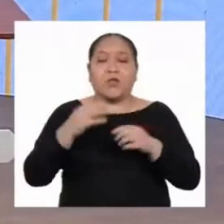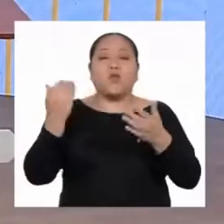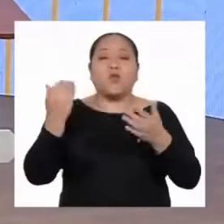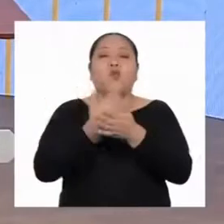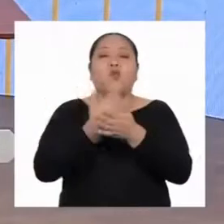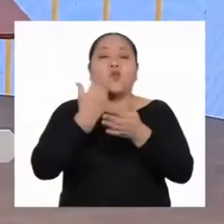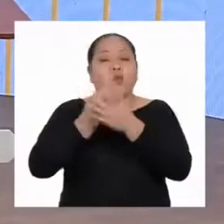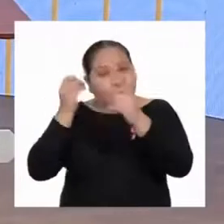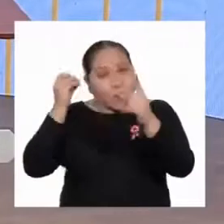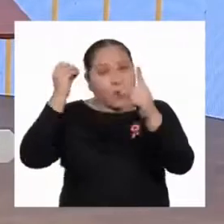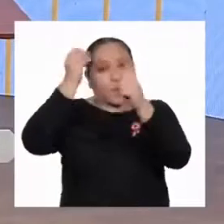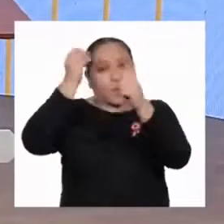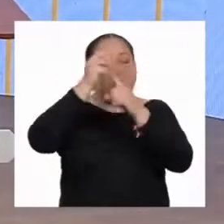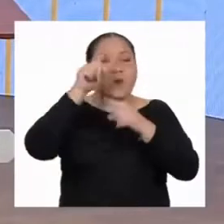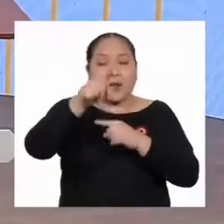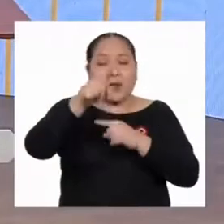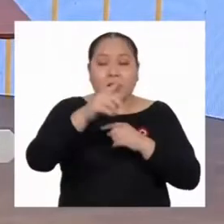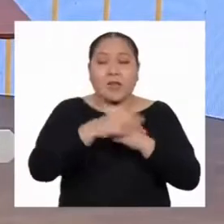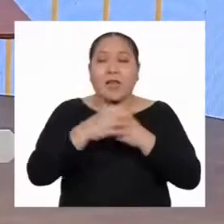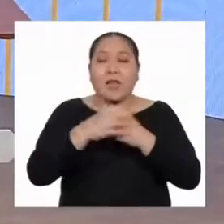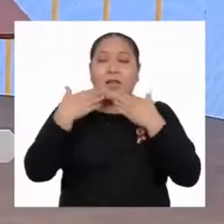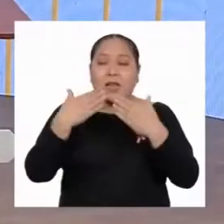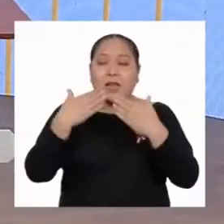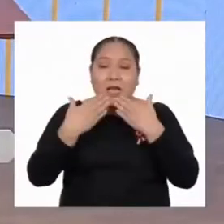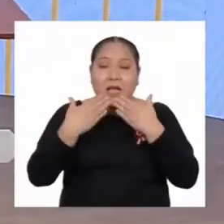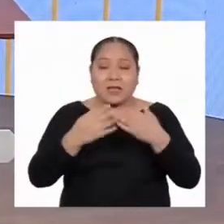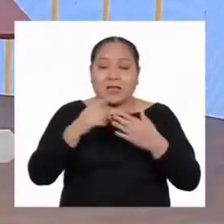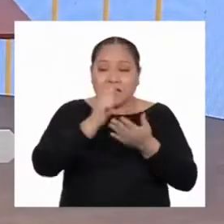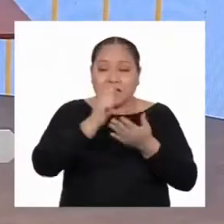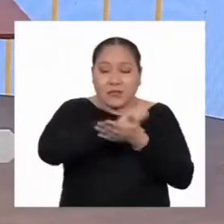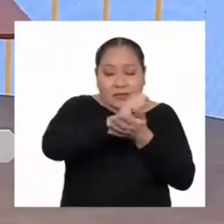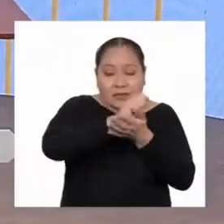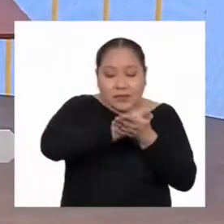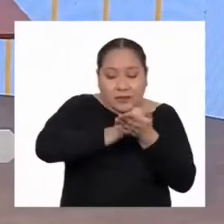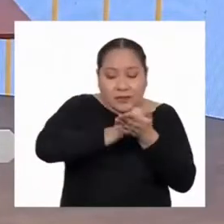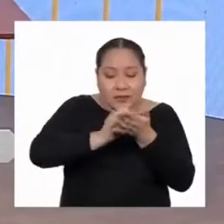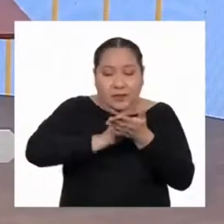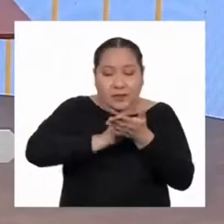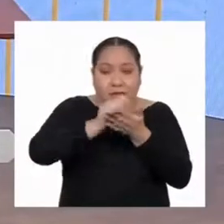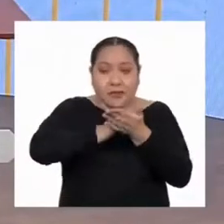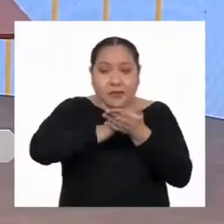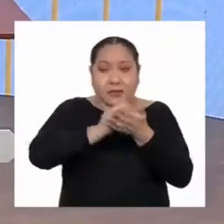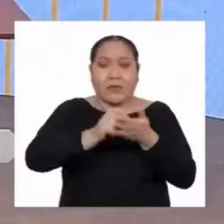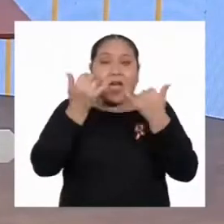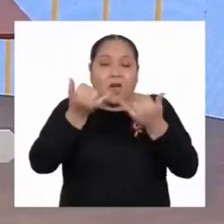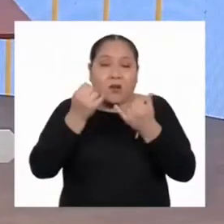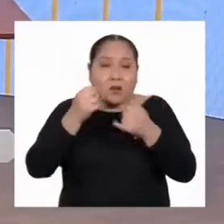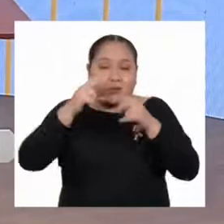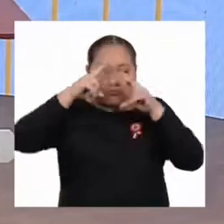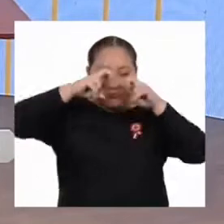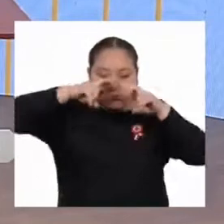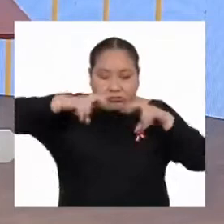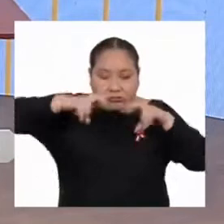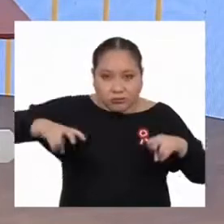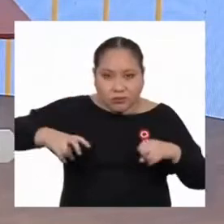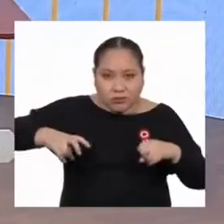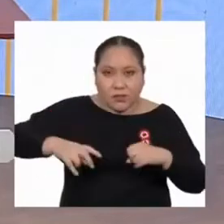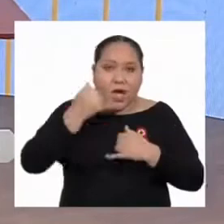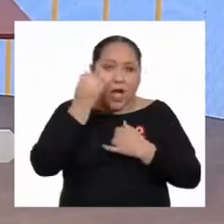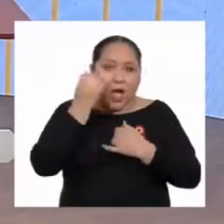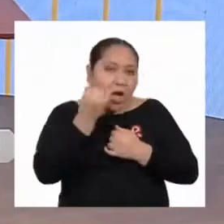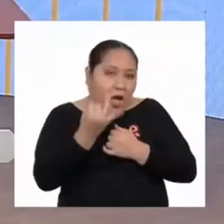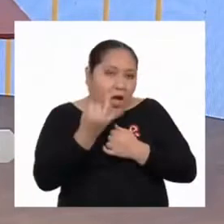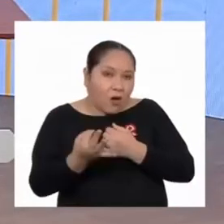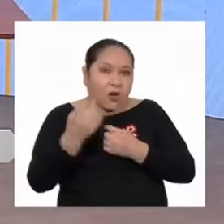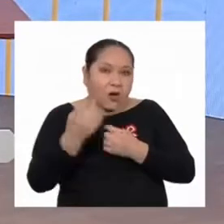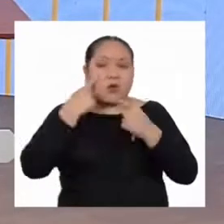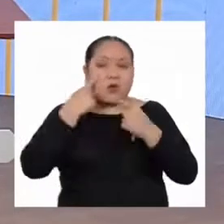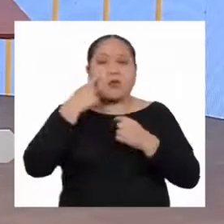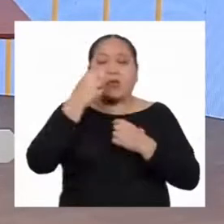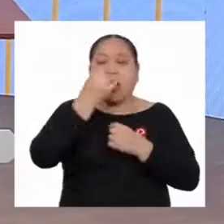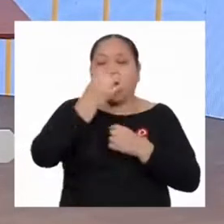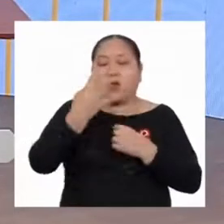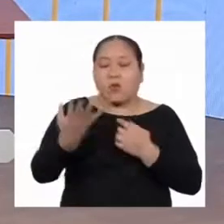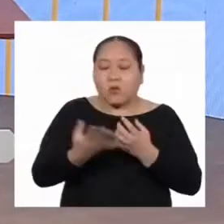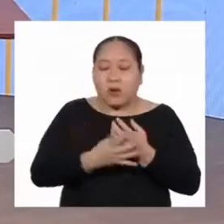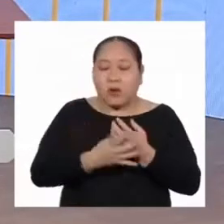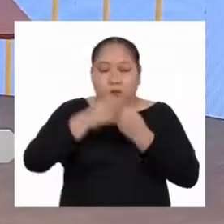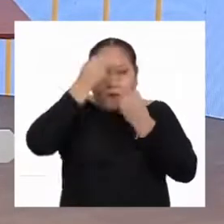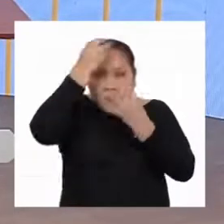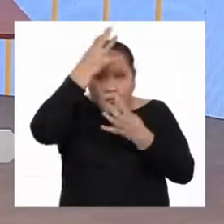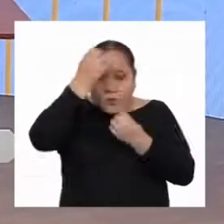reto para ti. Gracias a los textos que hemos analizado, ahora conocemos algunos datos,